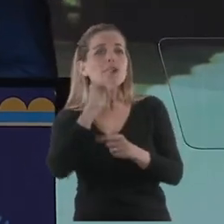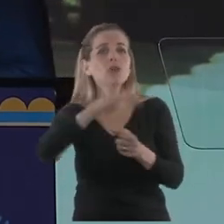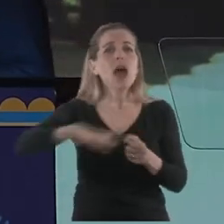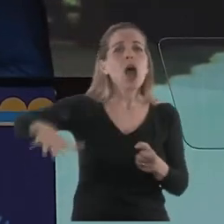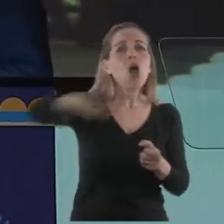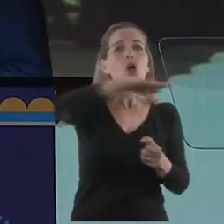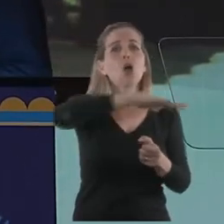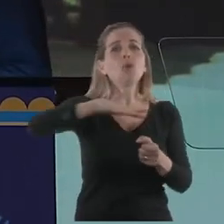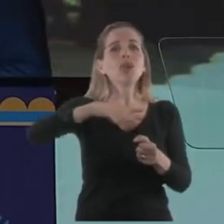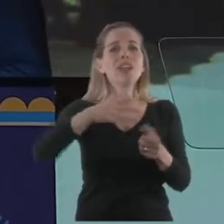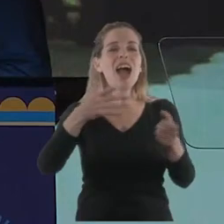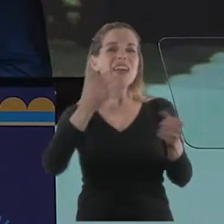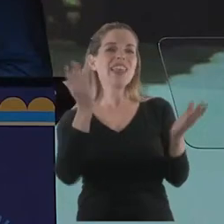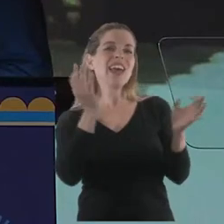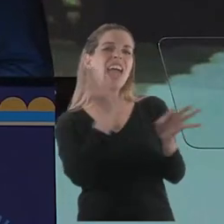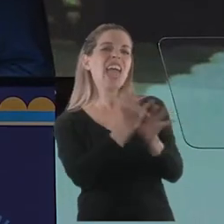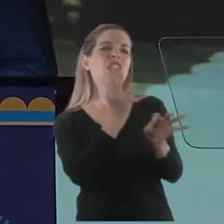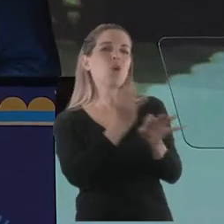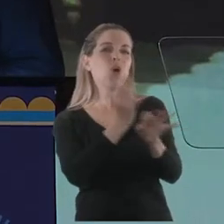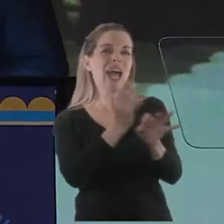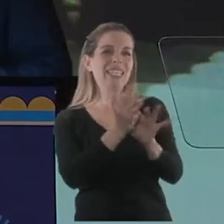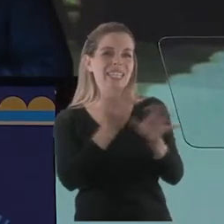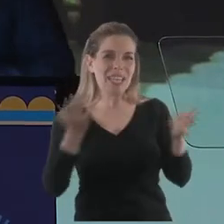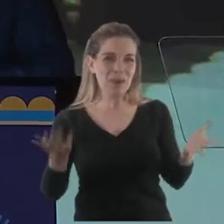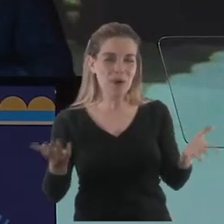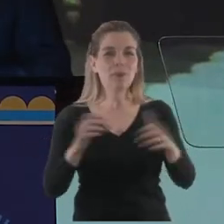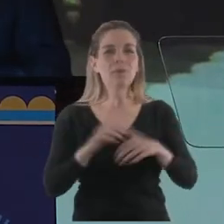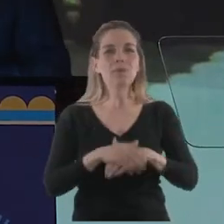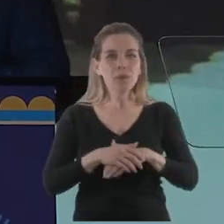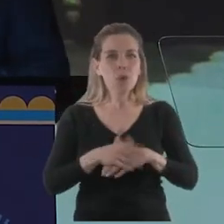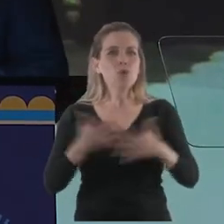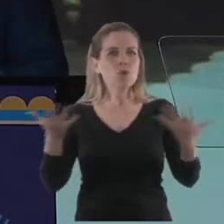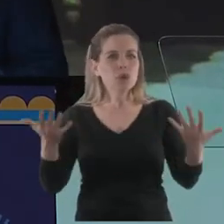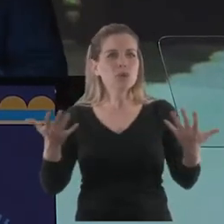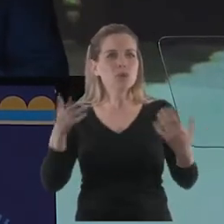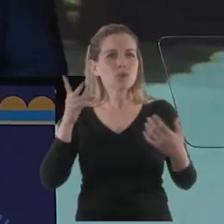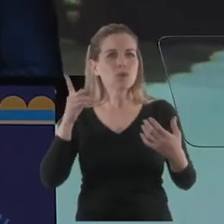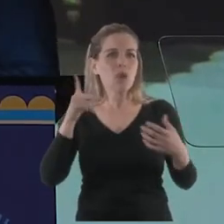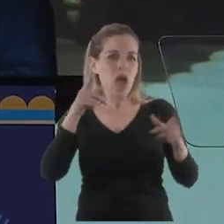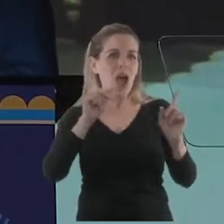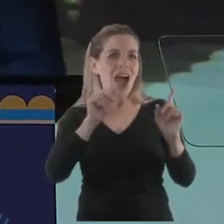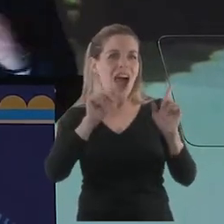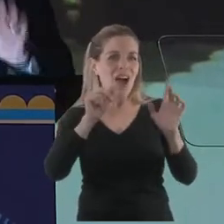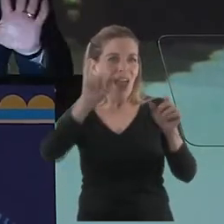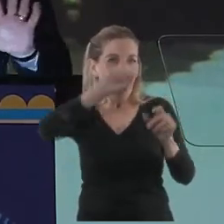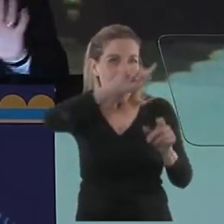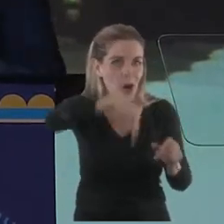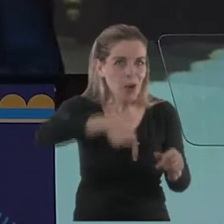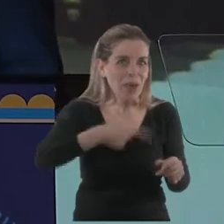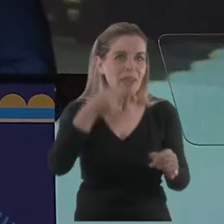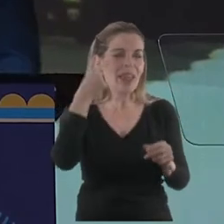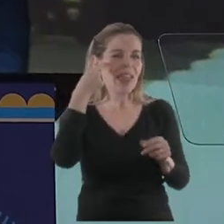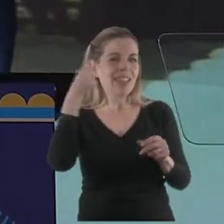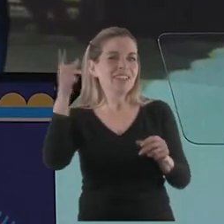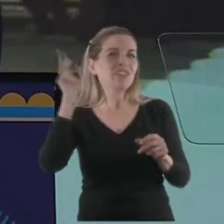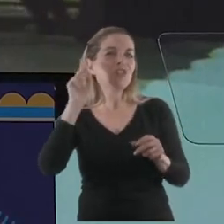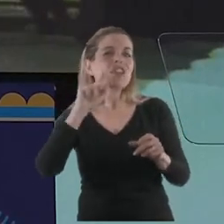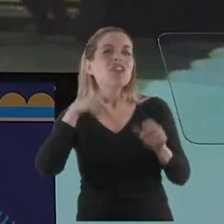la Barciló María Arbés. Ahí. Bueno, ¿qué tal? Ahora enseguida viene. No se apuren, no se